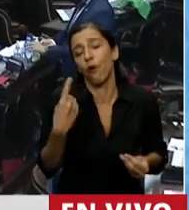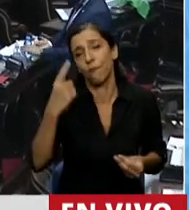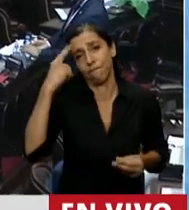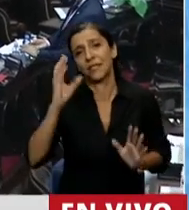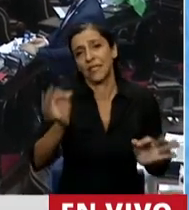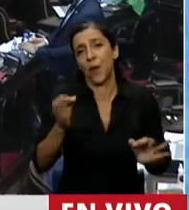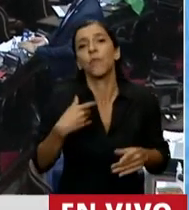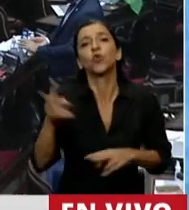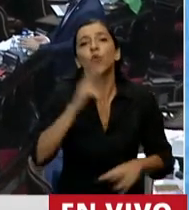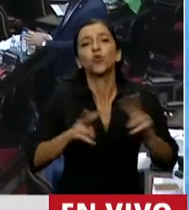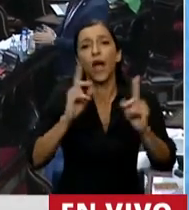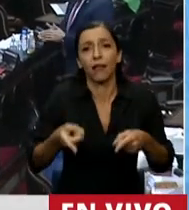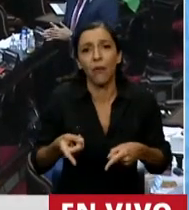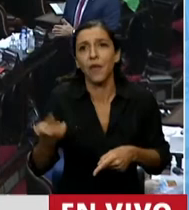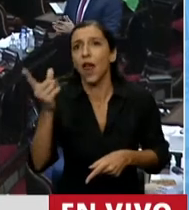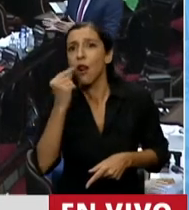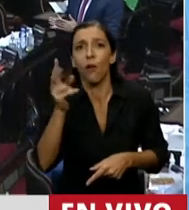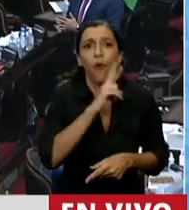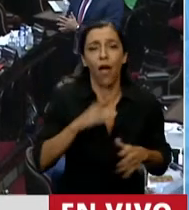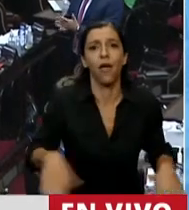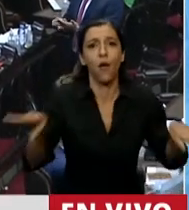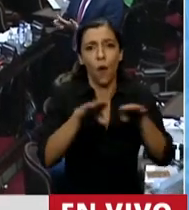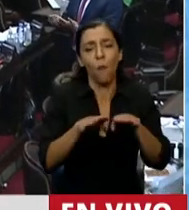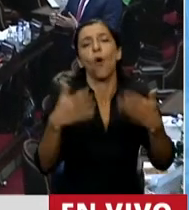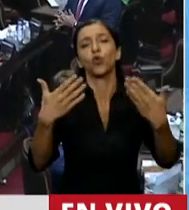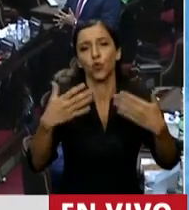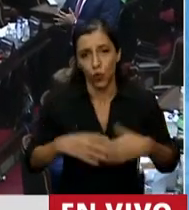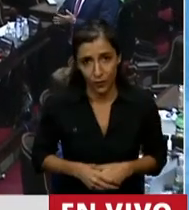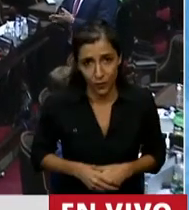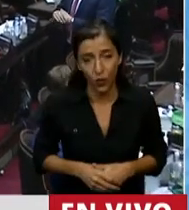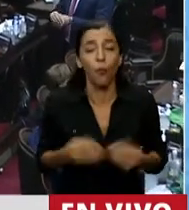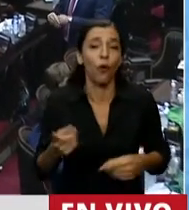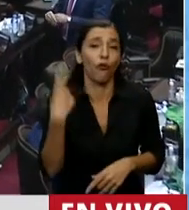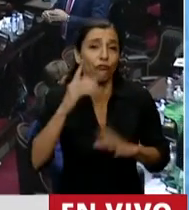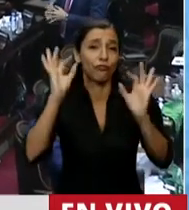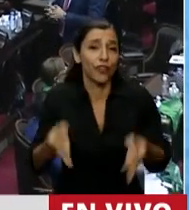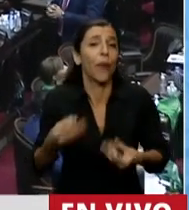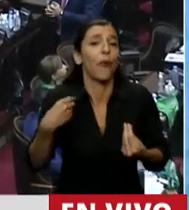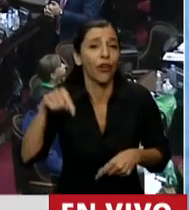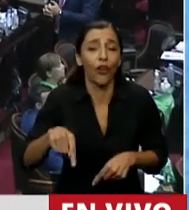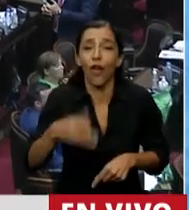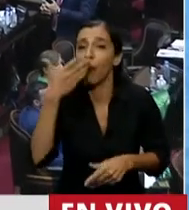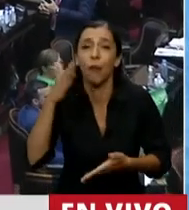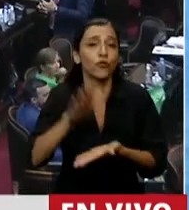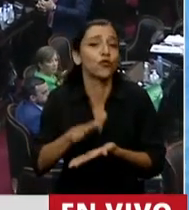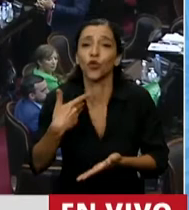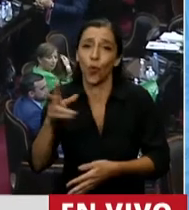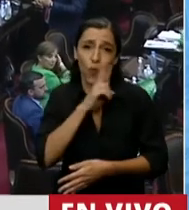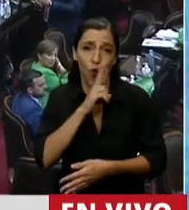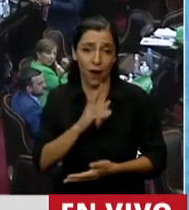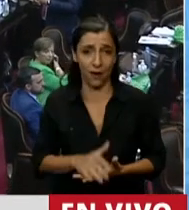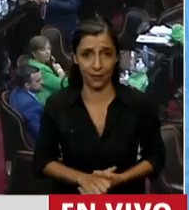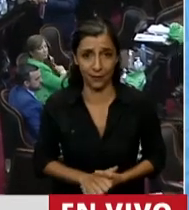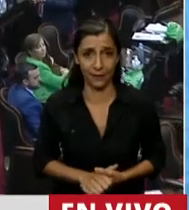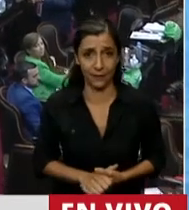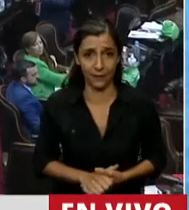cuestión de equidad de género, porque las víctimas del tema que estamos tratando hoy son exclusivamente mujeres